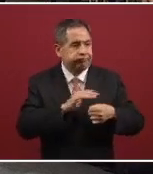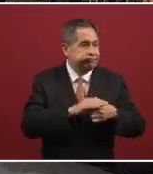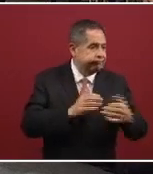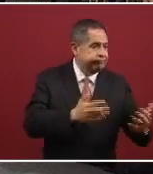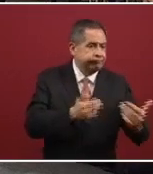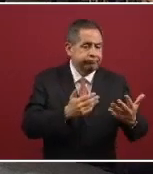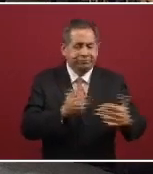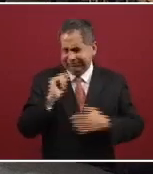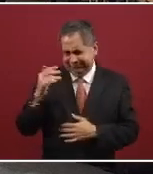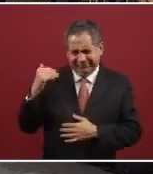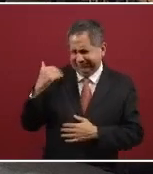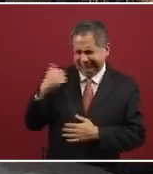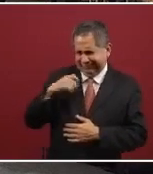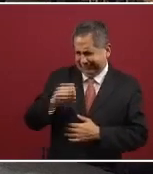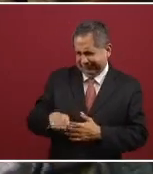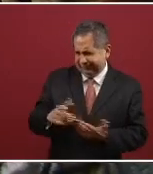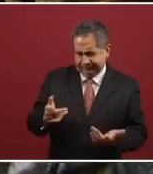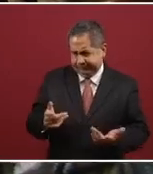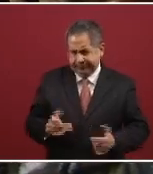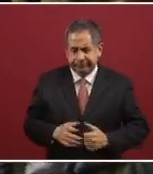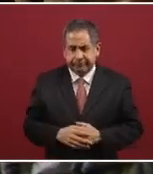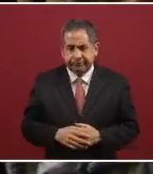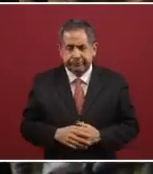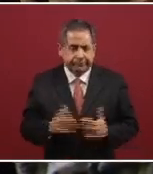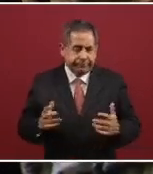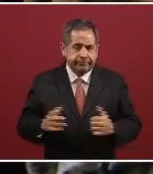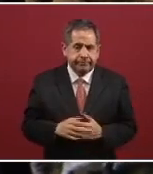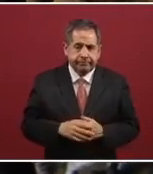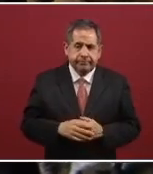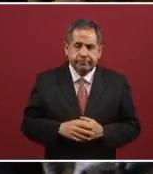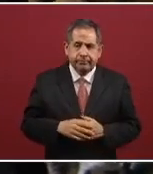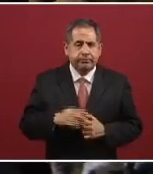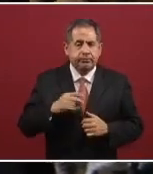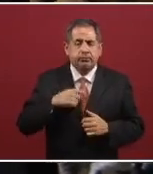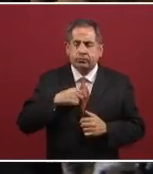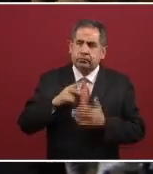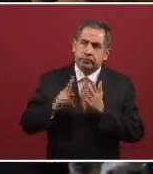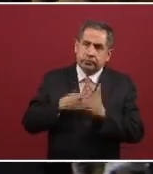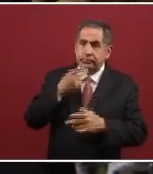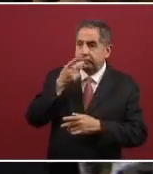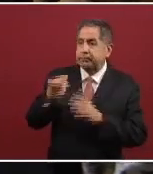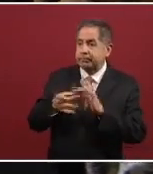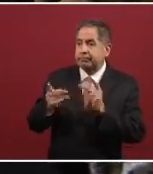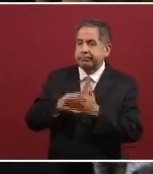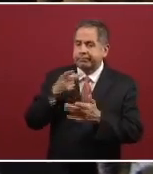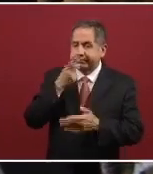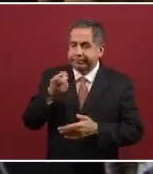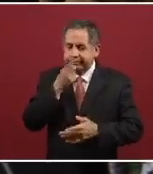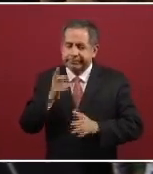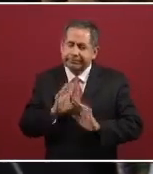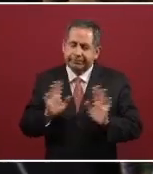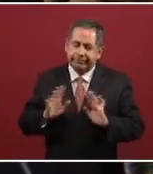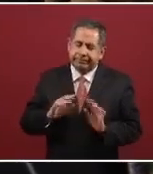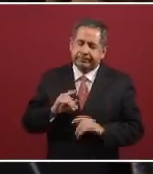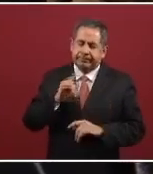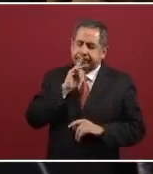Hace poquito. Nada más que es de mal gusto que yo lo esté recordando aquí.